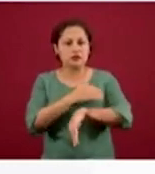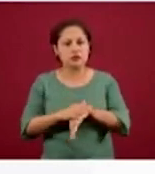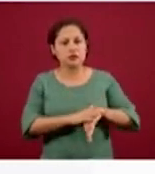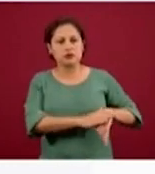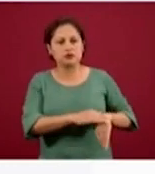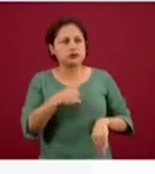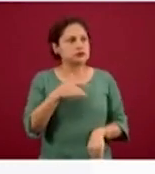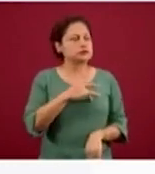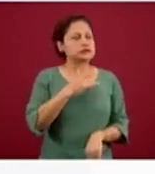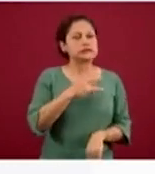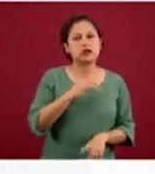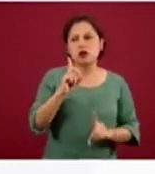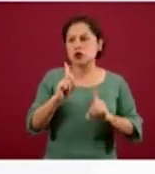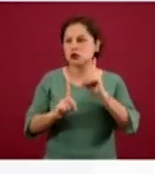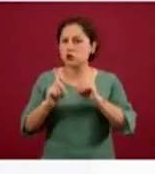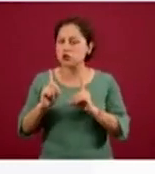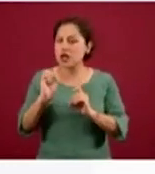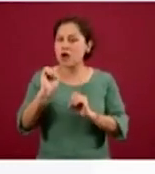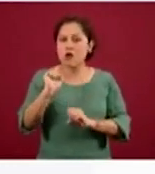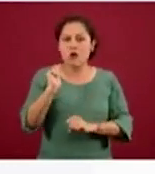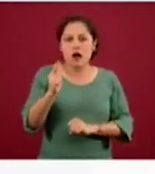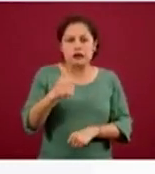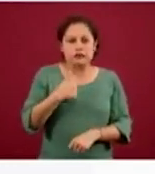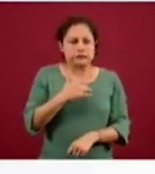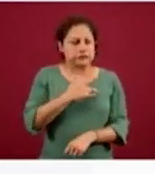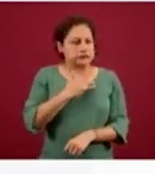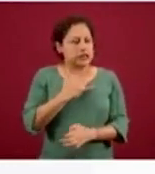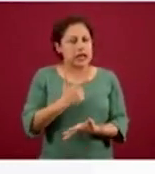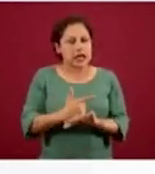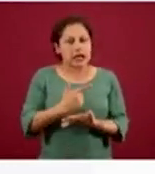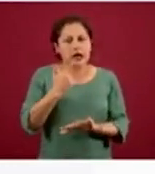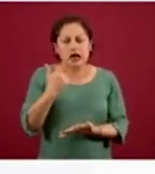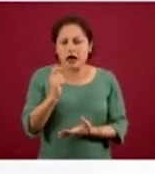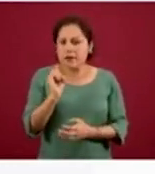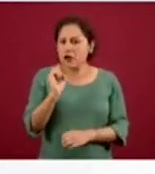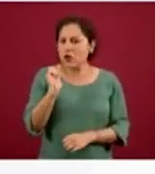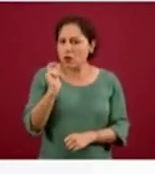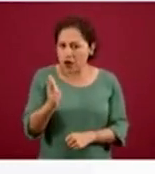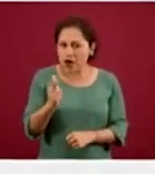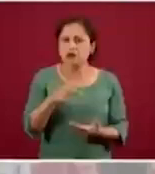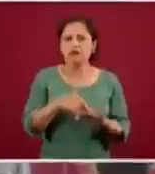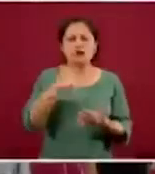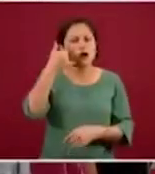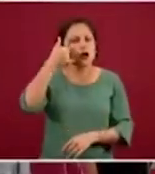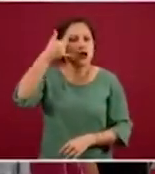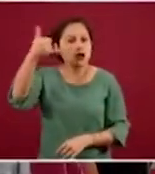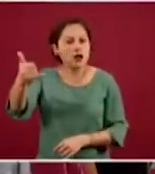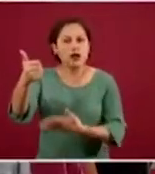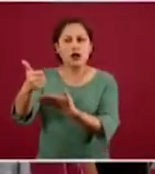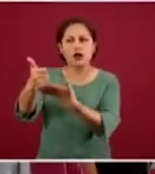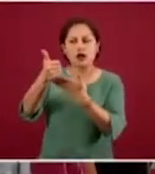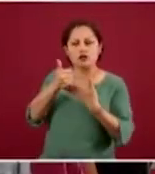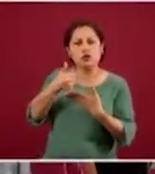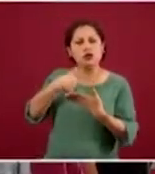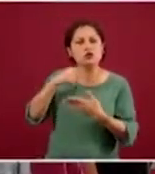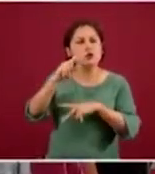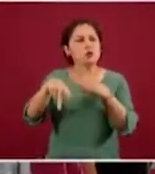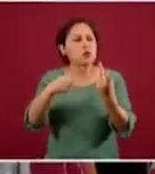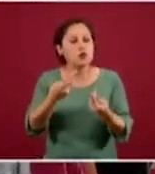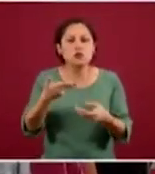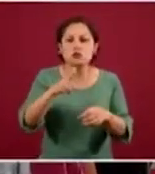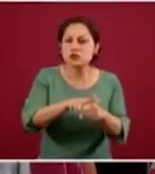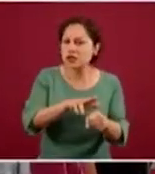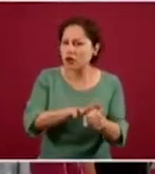tus dudas sobre signos de alarma o sobre a qué unidad debes acudir para obtener atención. Como